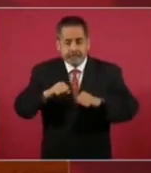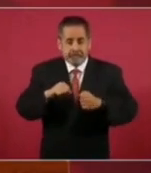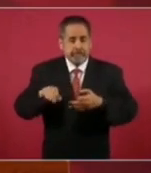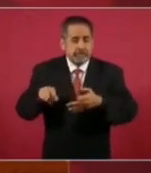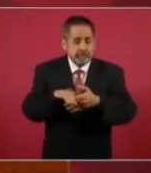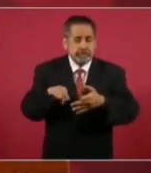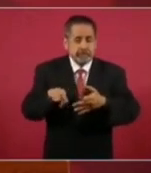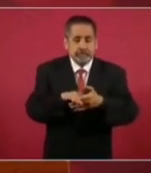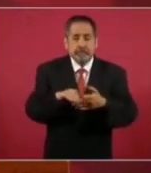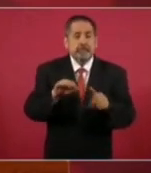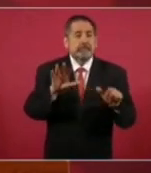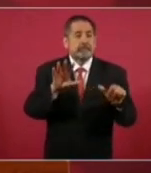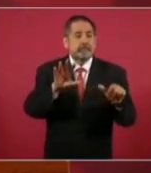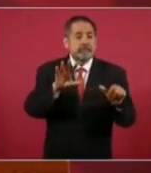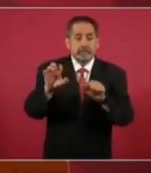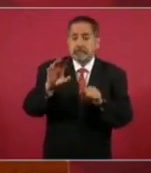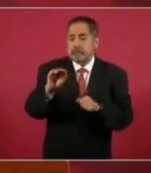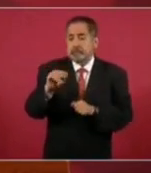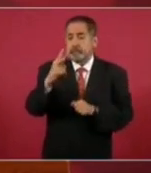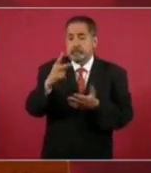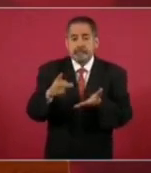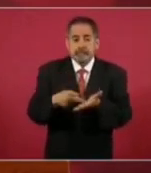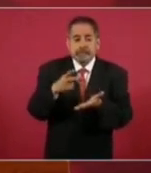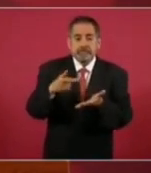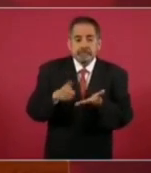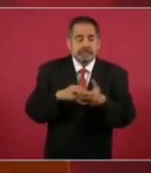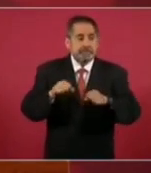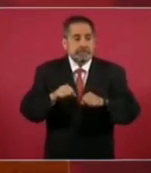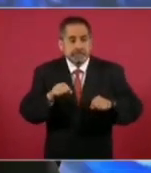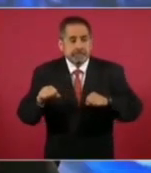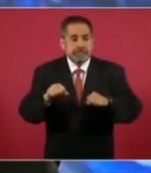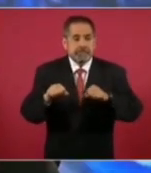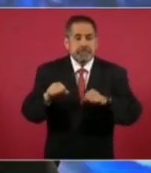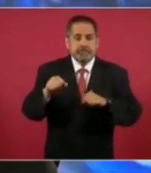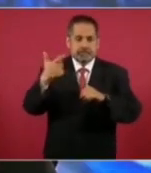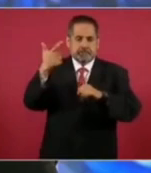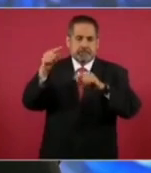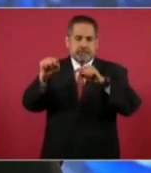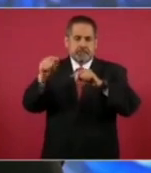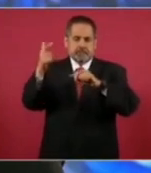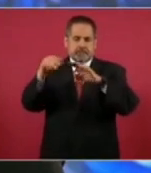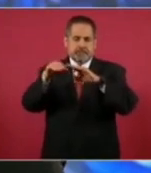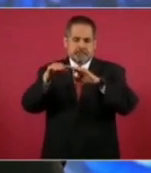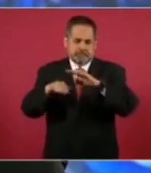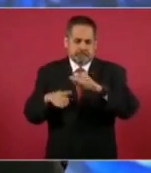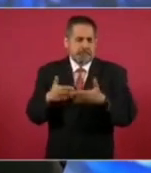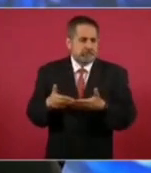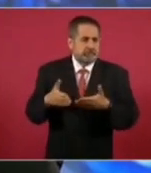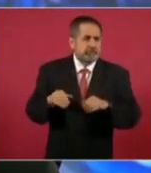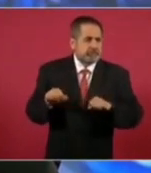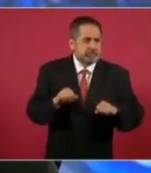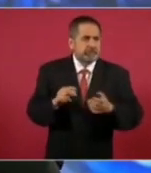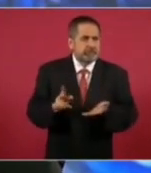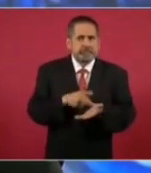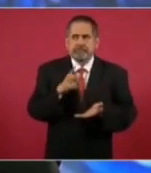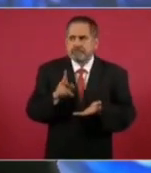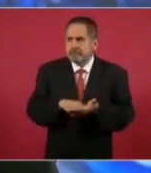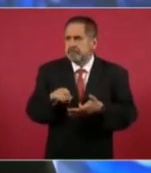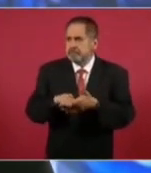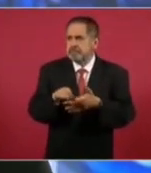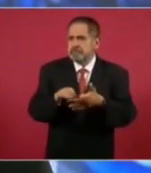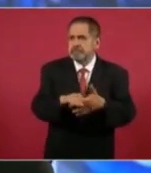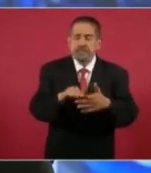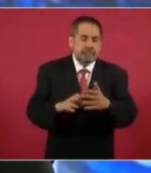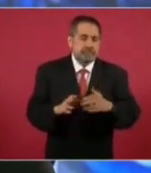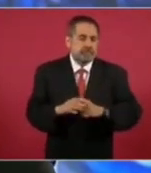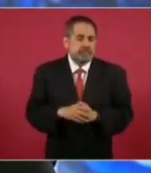692 réplicas del sismo magnitud 7.7 ocurrido en Michoacán, siendo